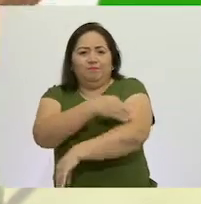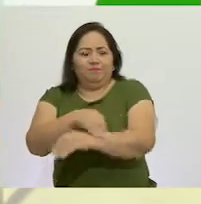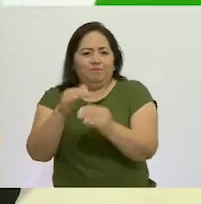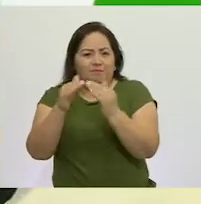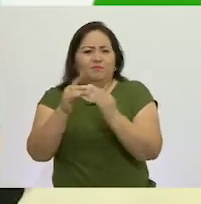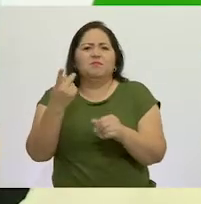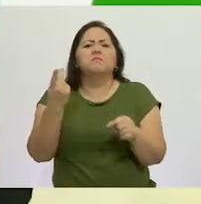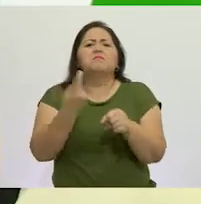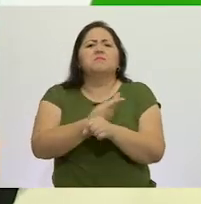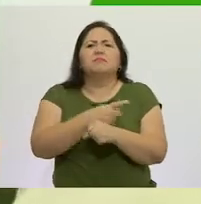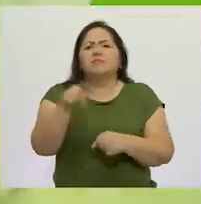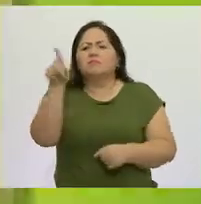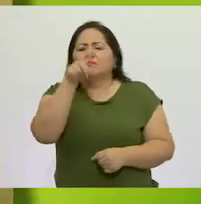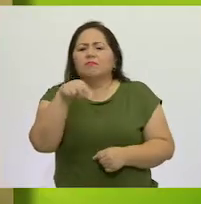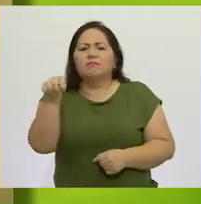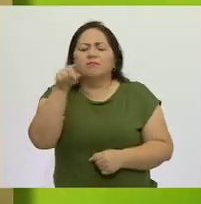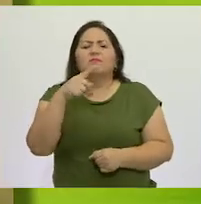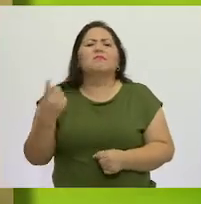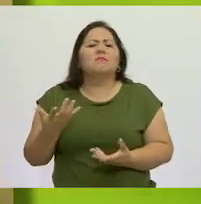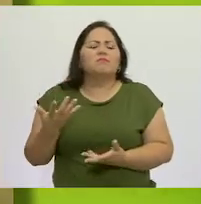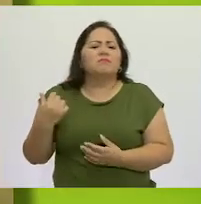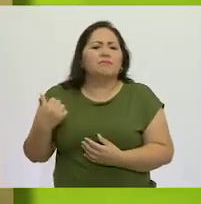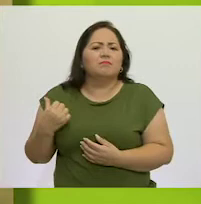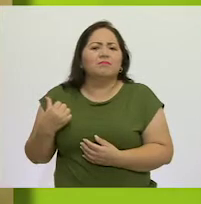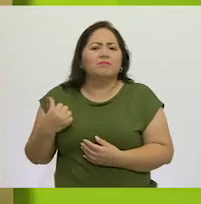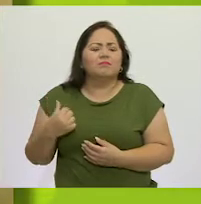está sucediendo en la obra?